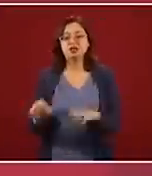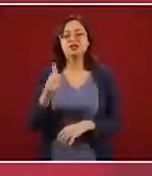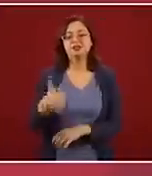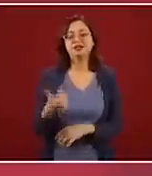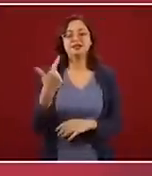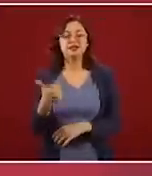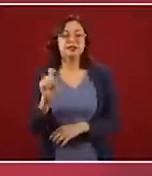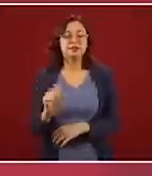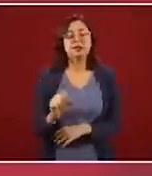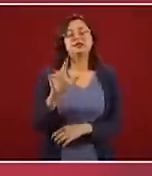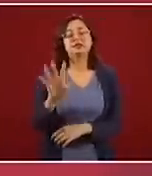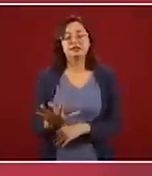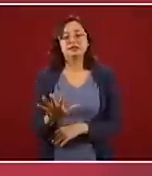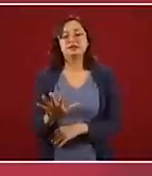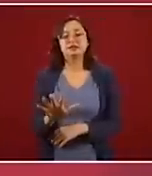800-767-8527,